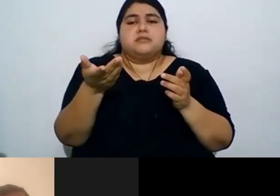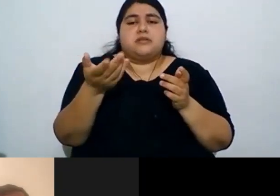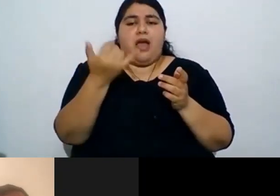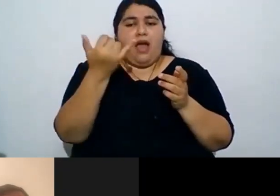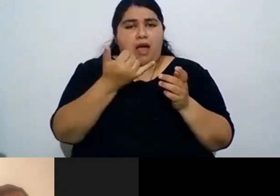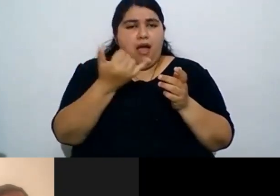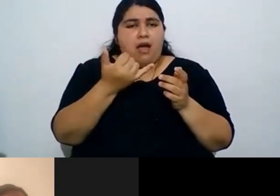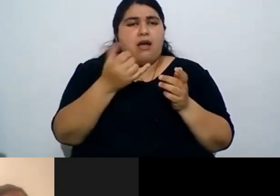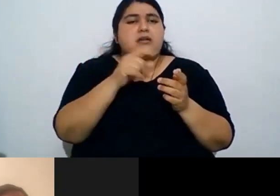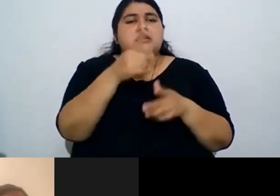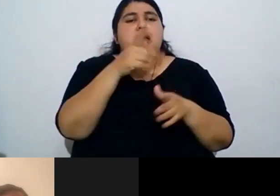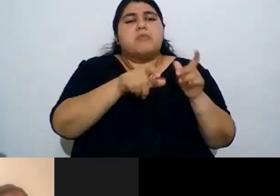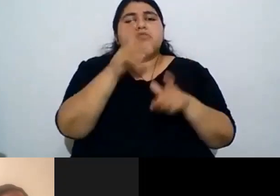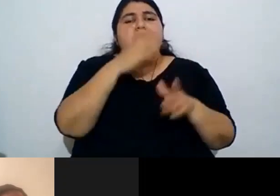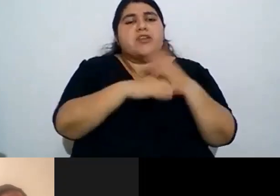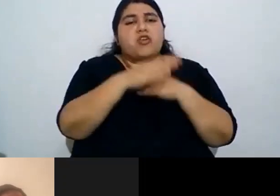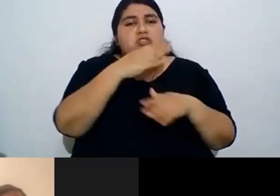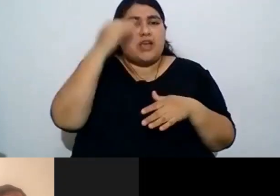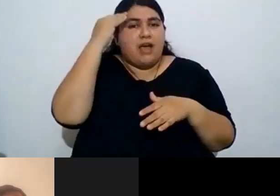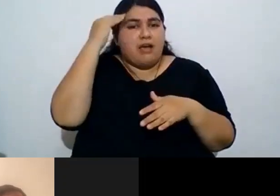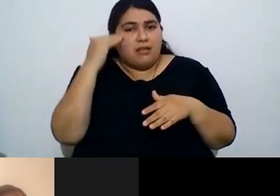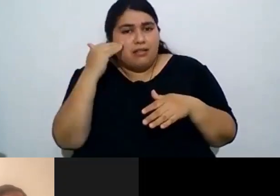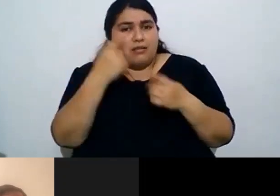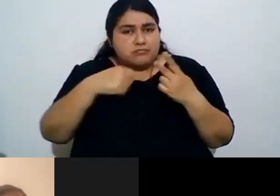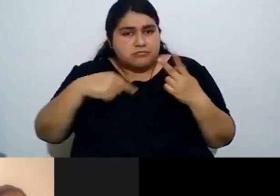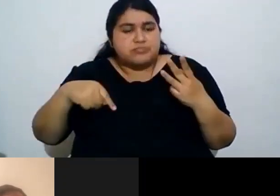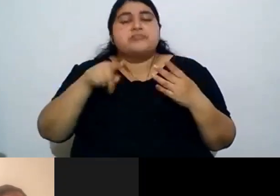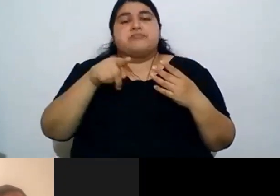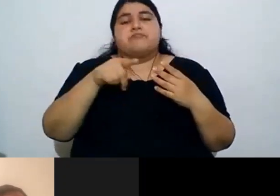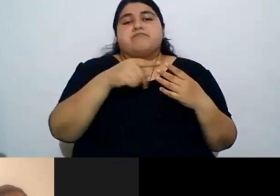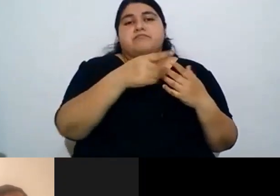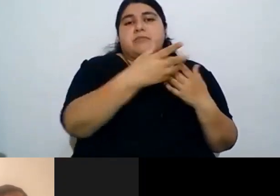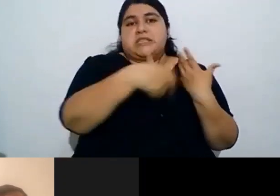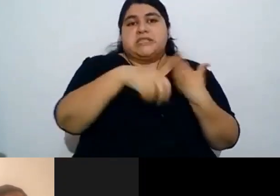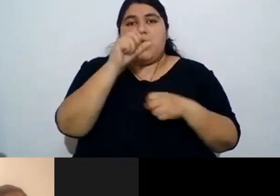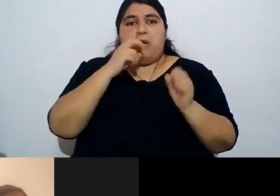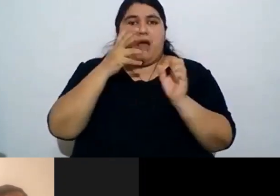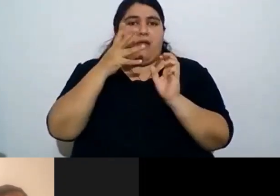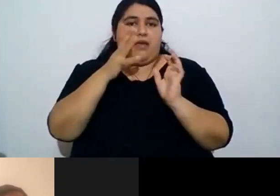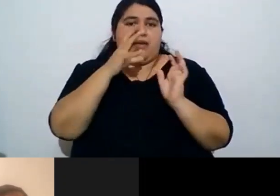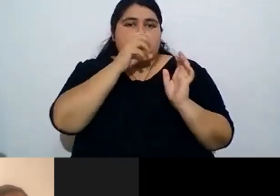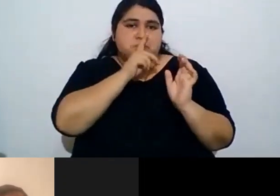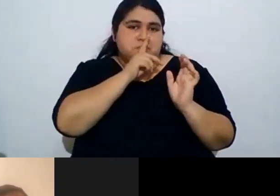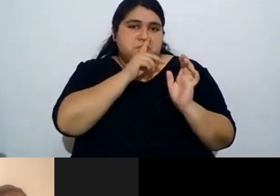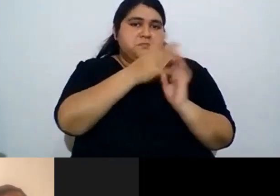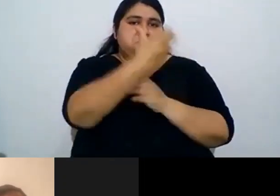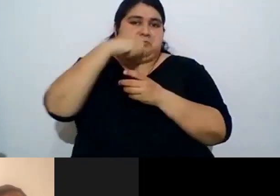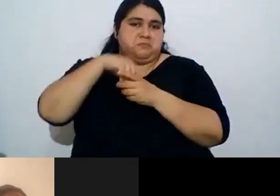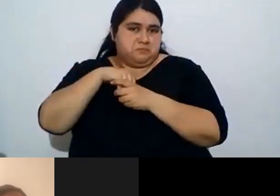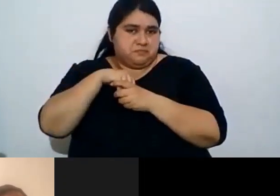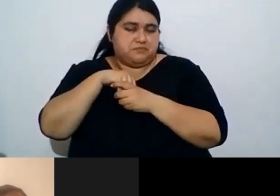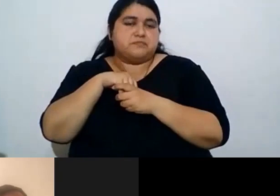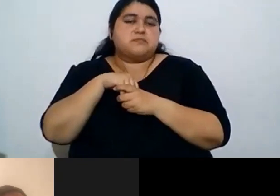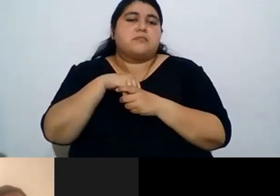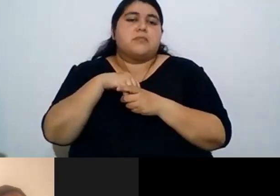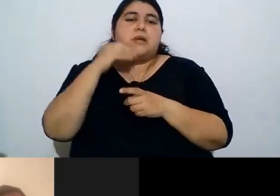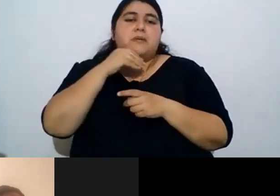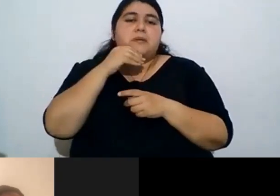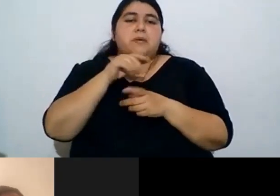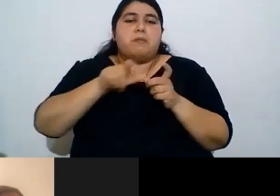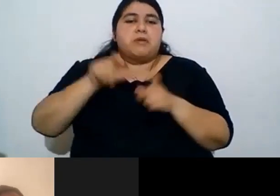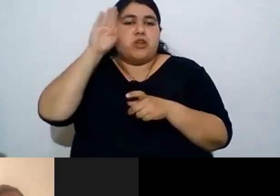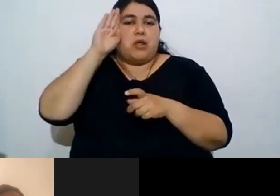con discapacidades psicosociales fueron llevadas y las hicieron pasar por